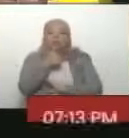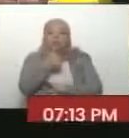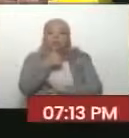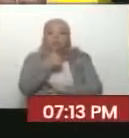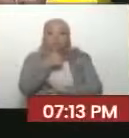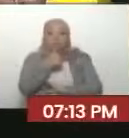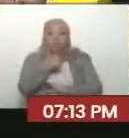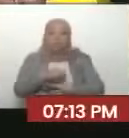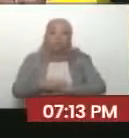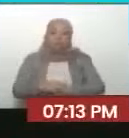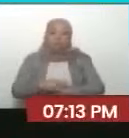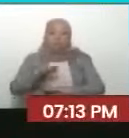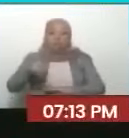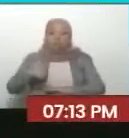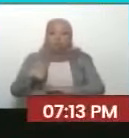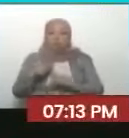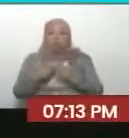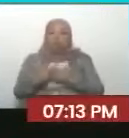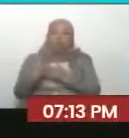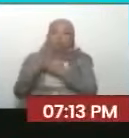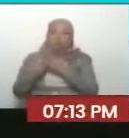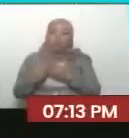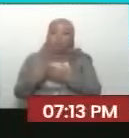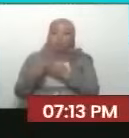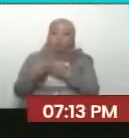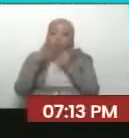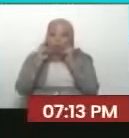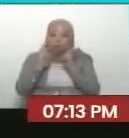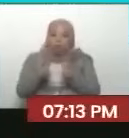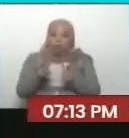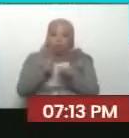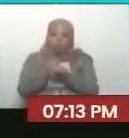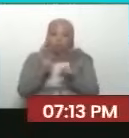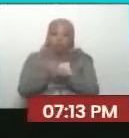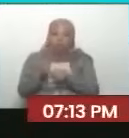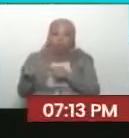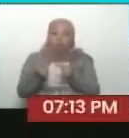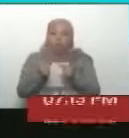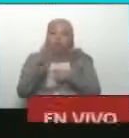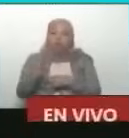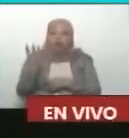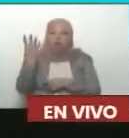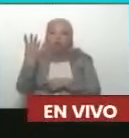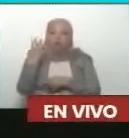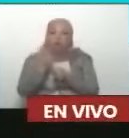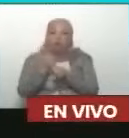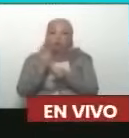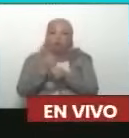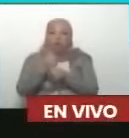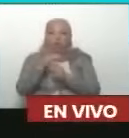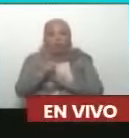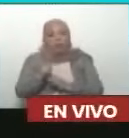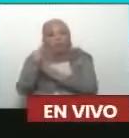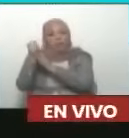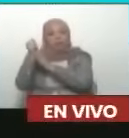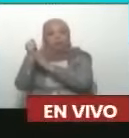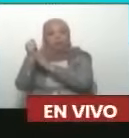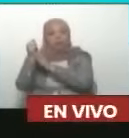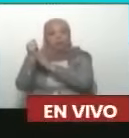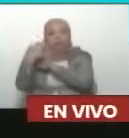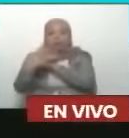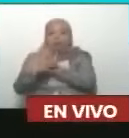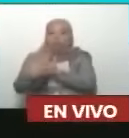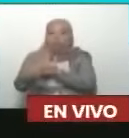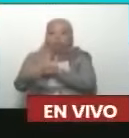Es que nuestra generación vio en lo que se llamó la Cuarta República algún liderazgo que dejara